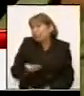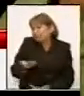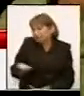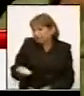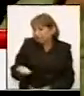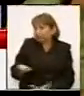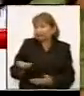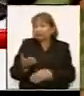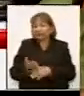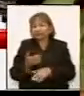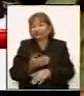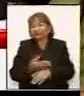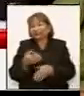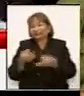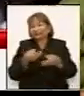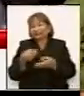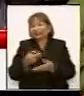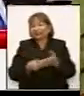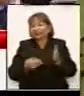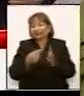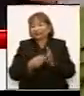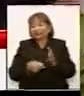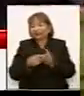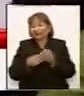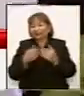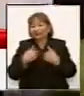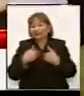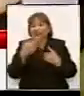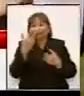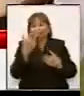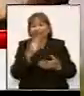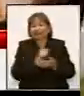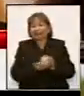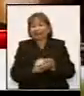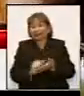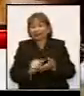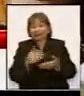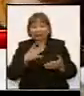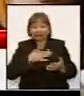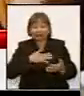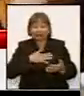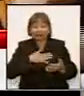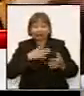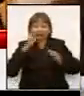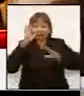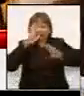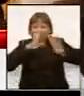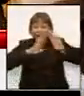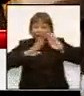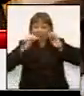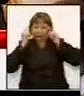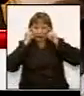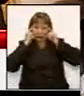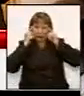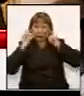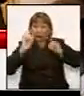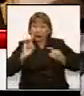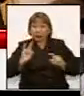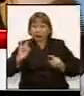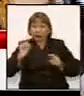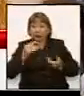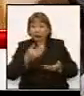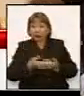el avance financiero no es criticable porque está a 3 meses, pero lo que sí me preocupa es de que cuando se declara en emergencia la región de